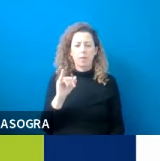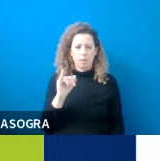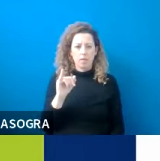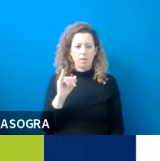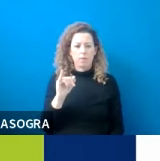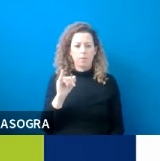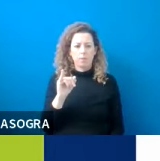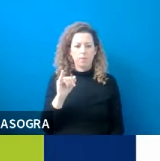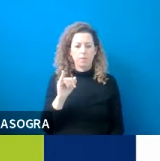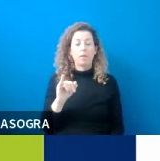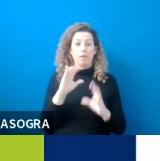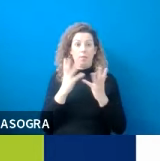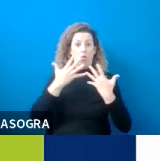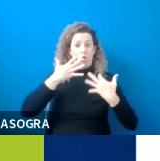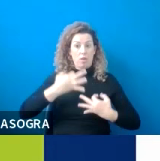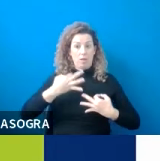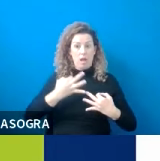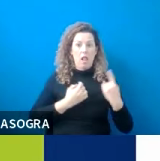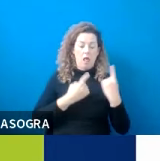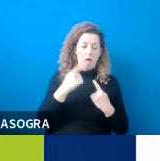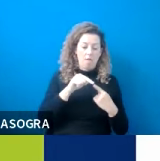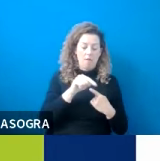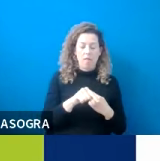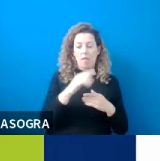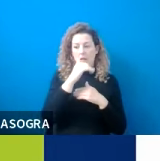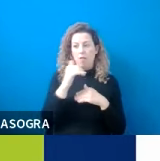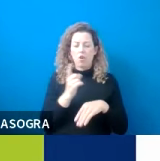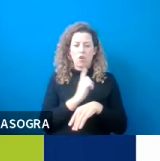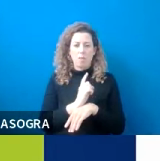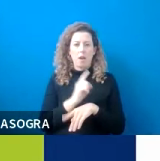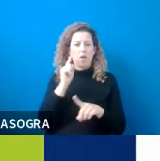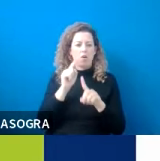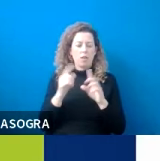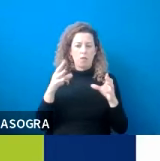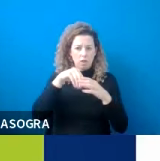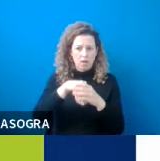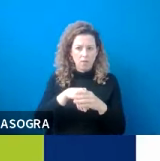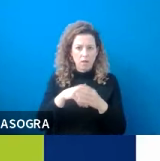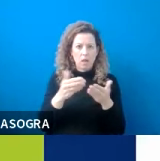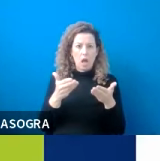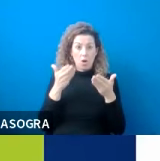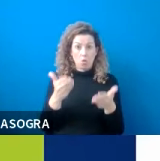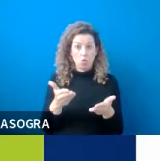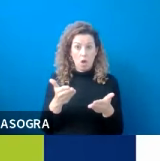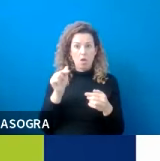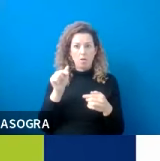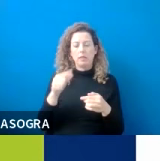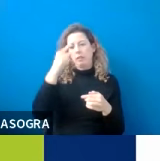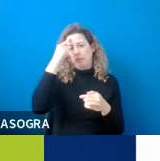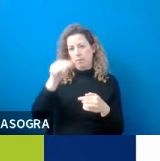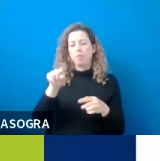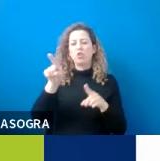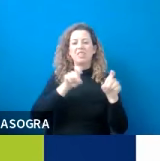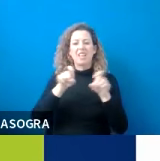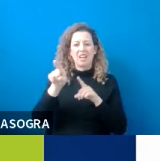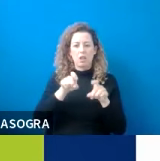mundo real una vez que salimos de atención temprana para intervenir y para ayudar, pues que sepamos seleccionar,